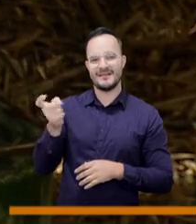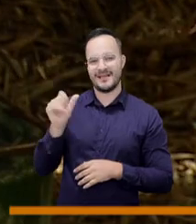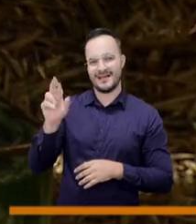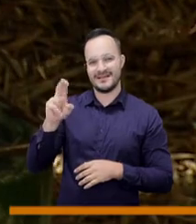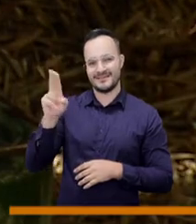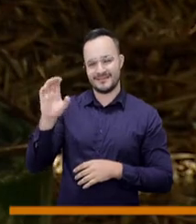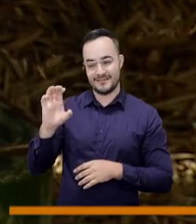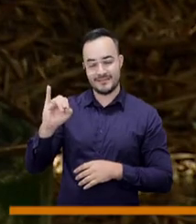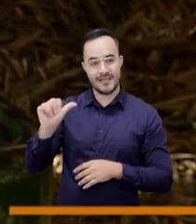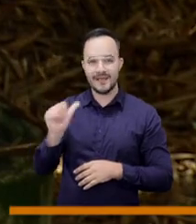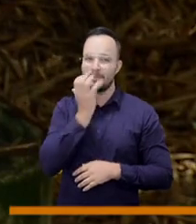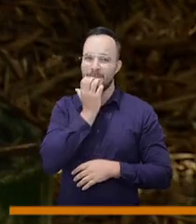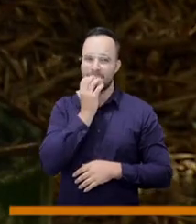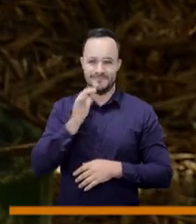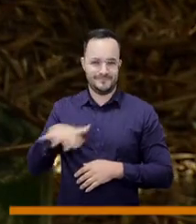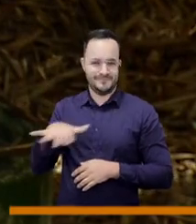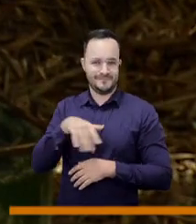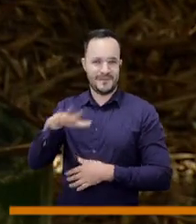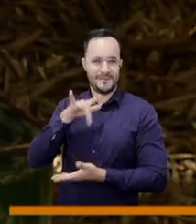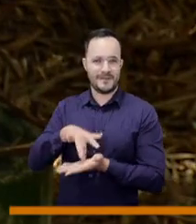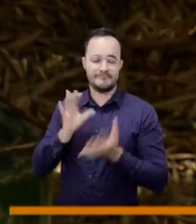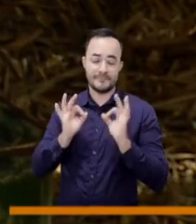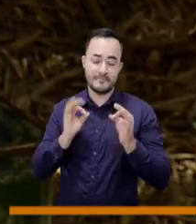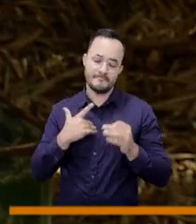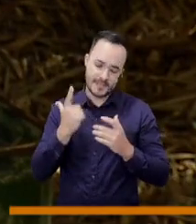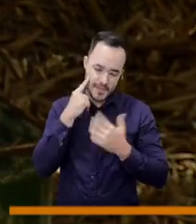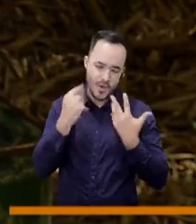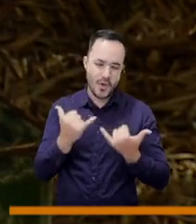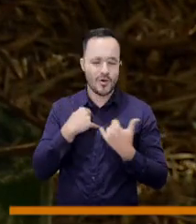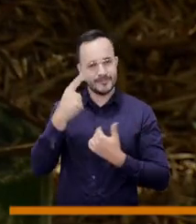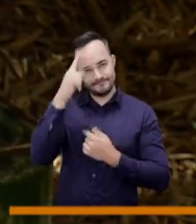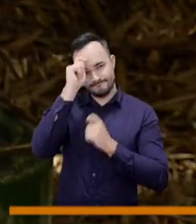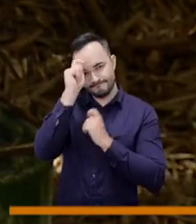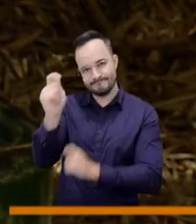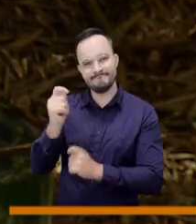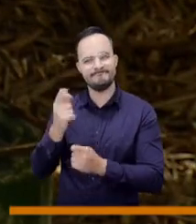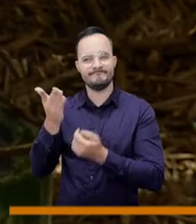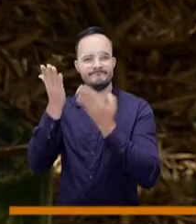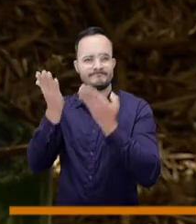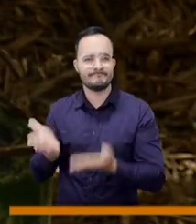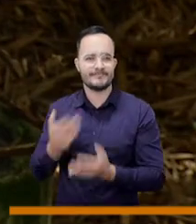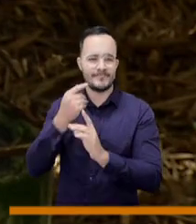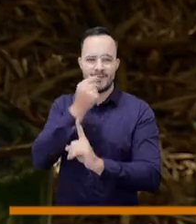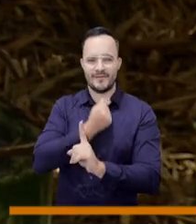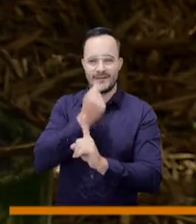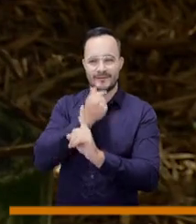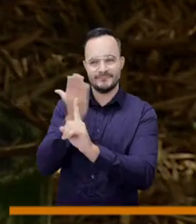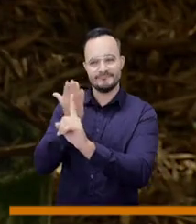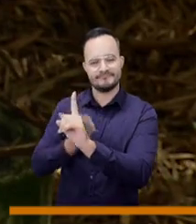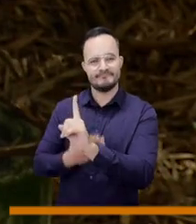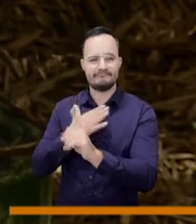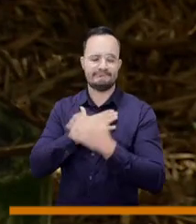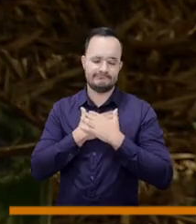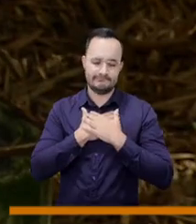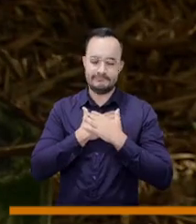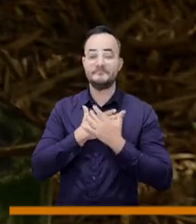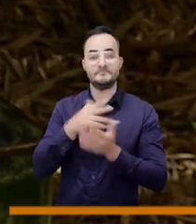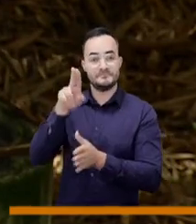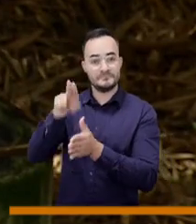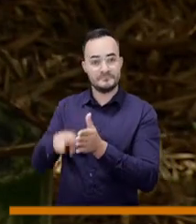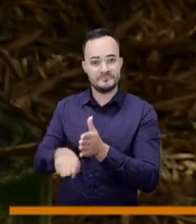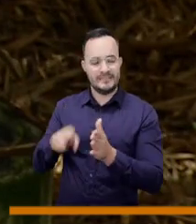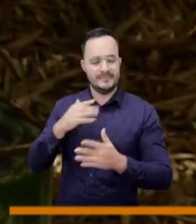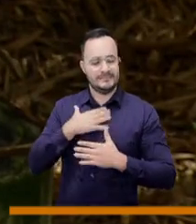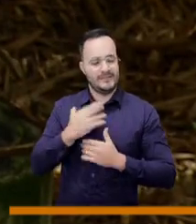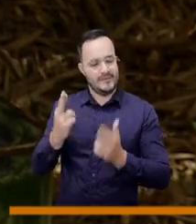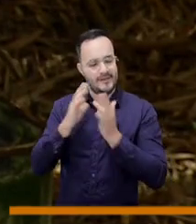y estamos desde el Consejo uniéndonos a ese homenaje póstumo al maestro Fernando Botero,